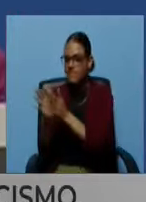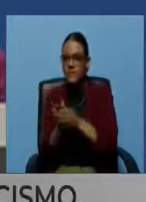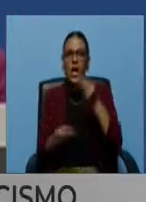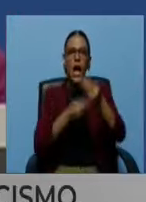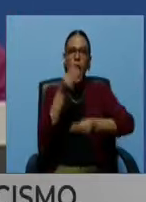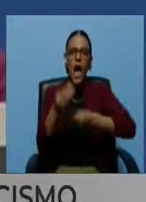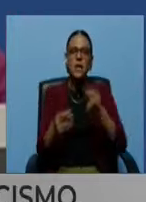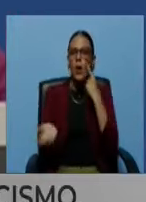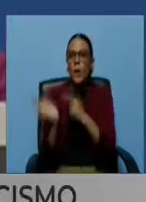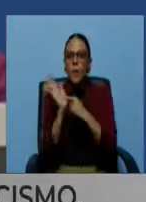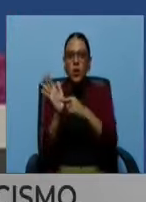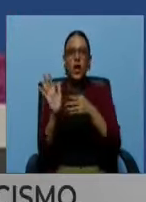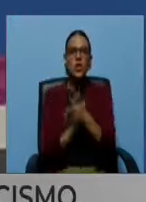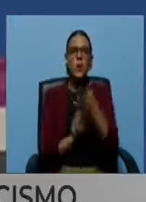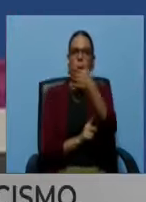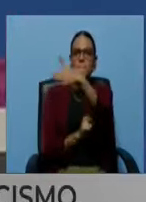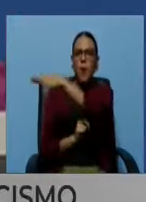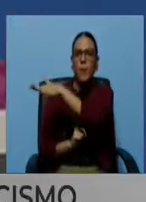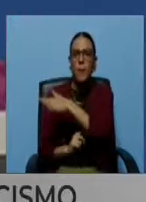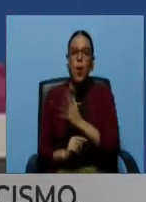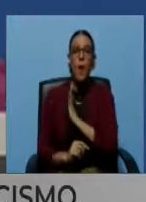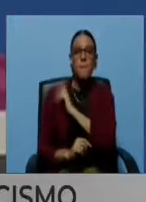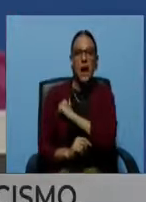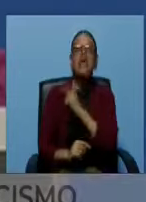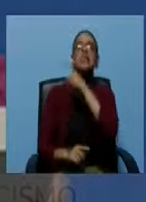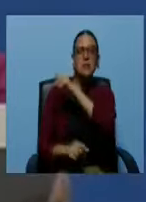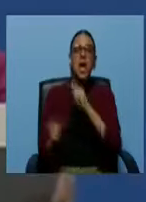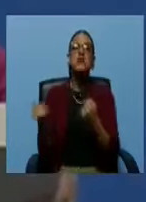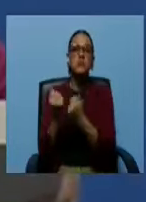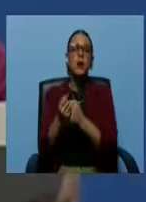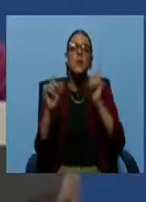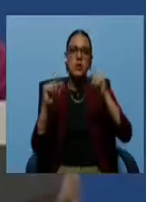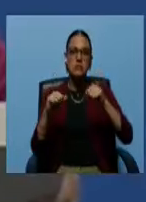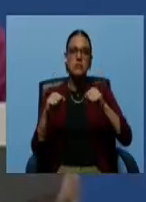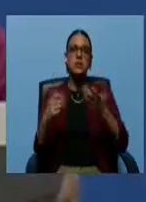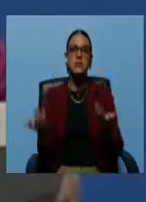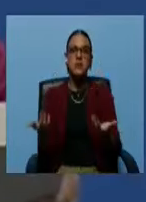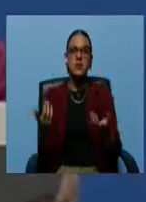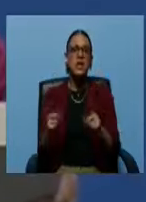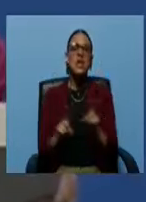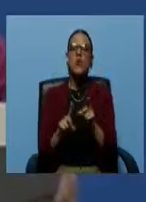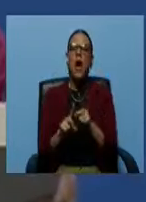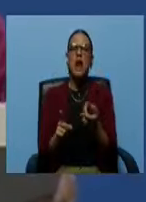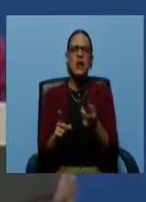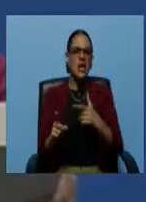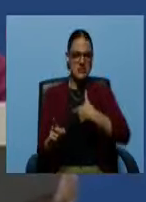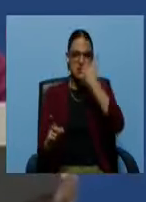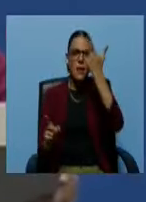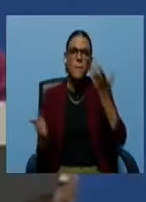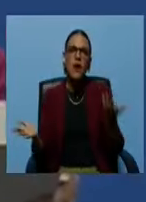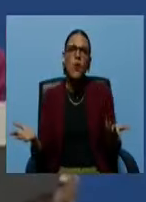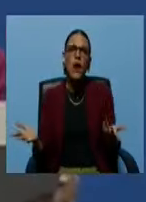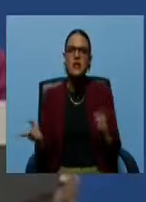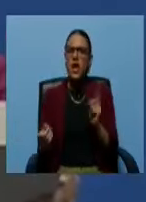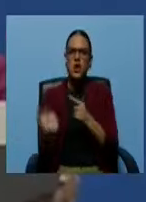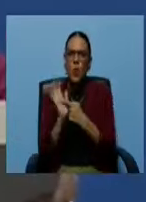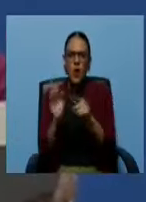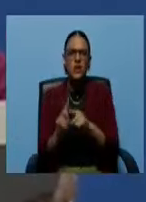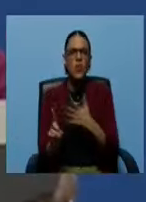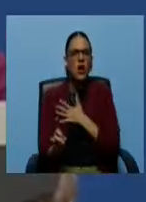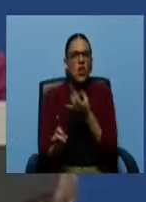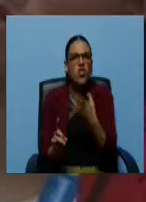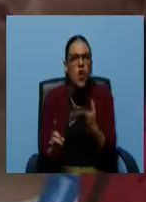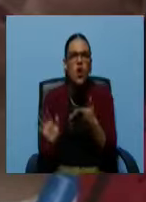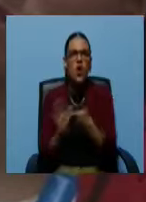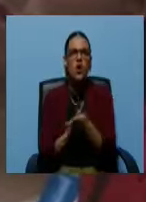mostrar el genocidio en Palestina con un total desparpajo, sin vergüenza, sin dolor alguno.